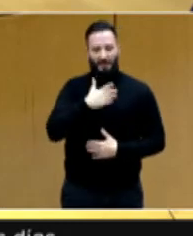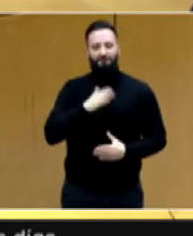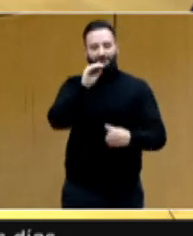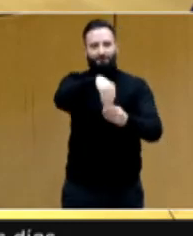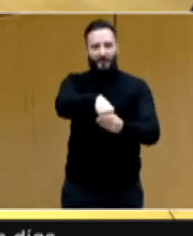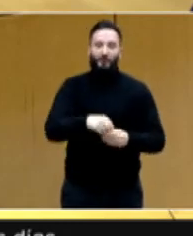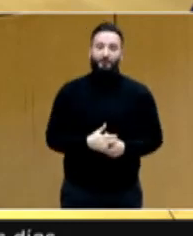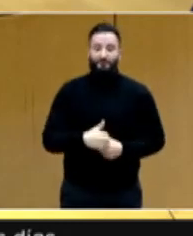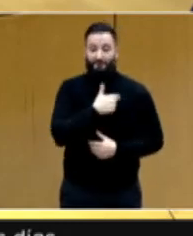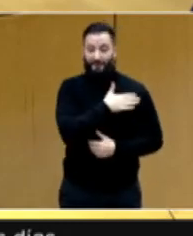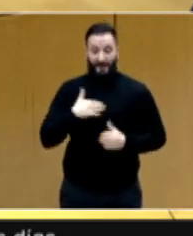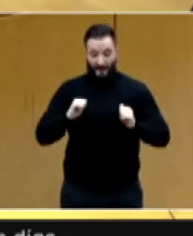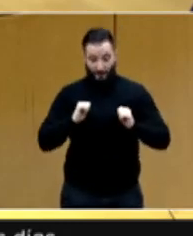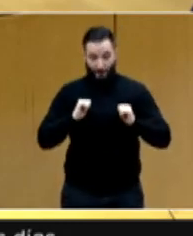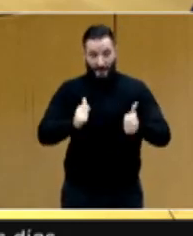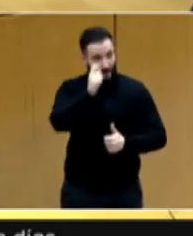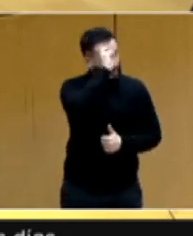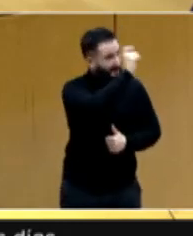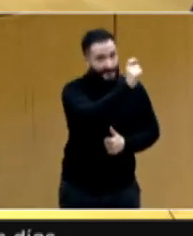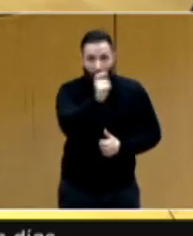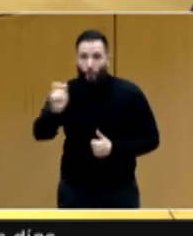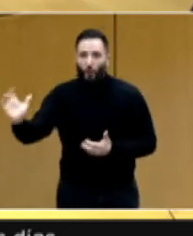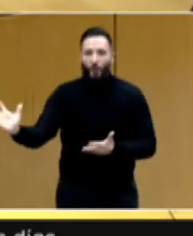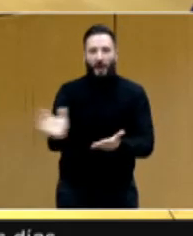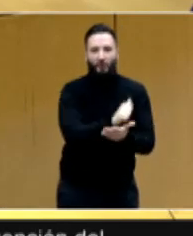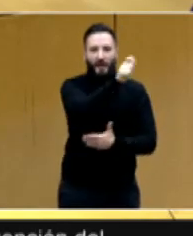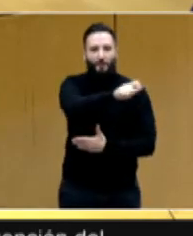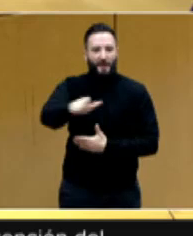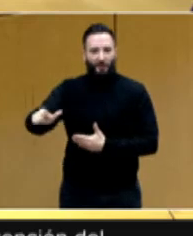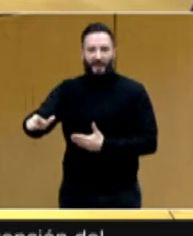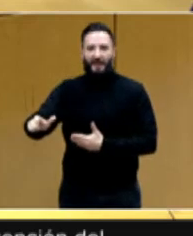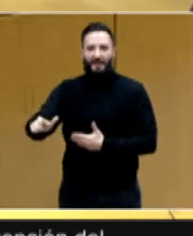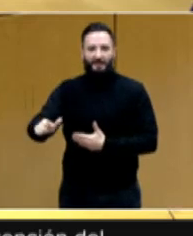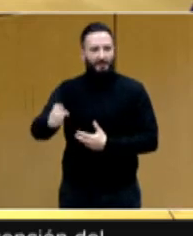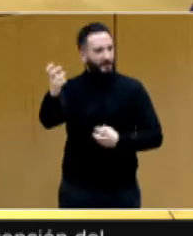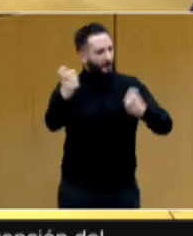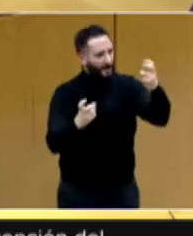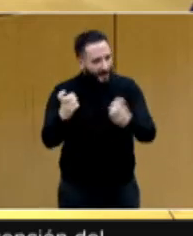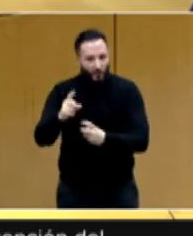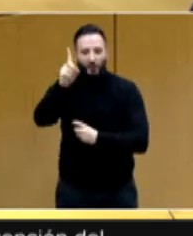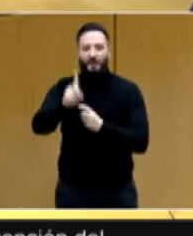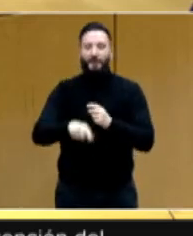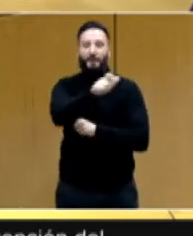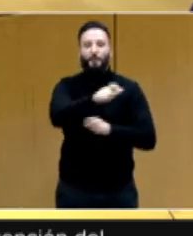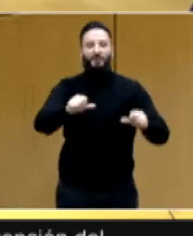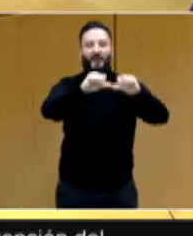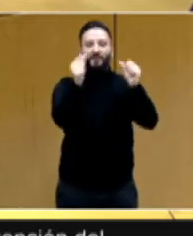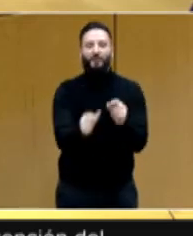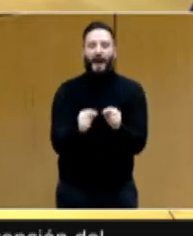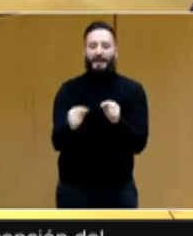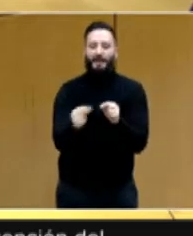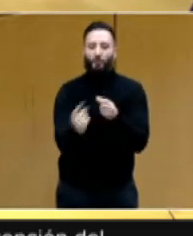quería comenzar dando un saludo a todas las personas que nos están siguiendo de forma remota